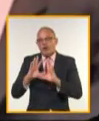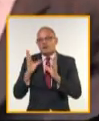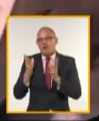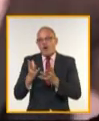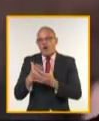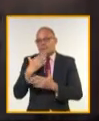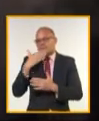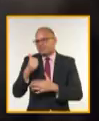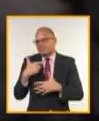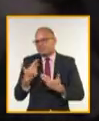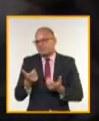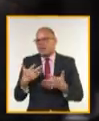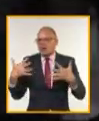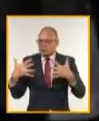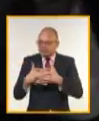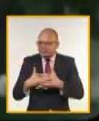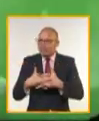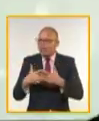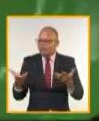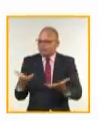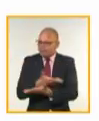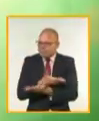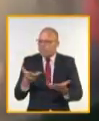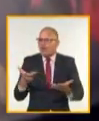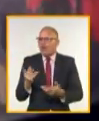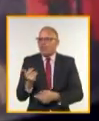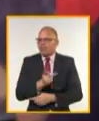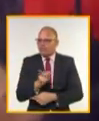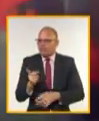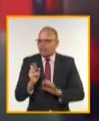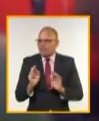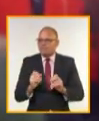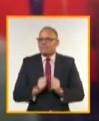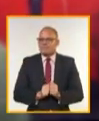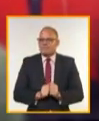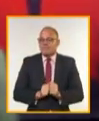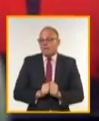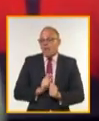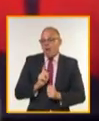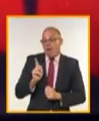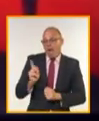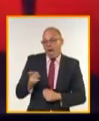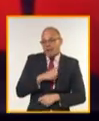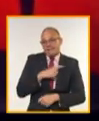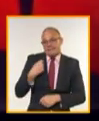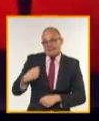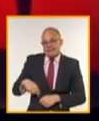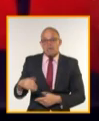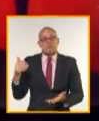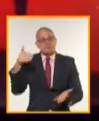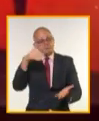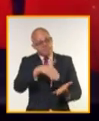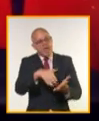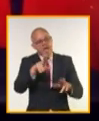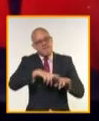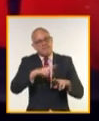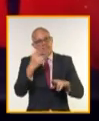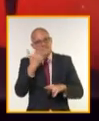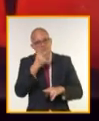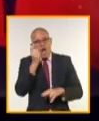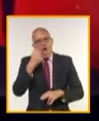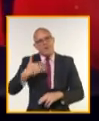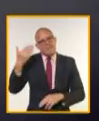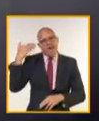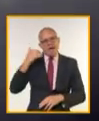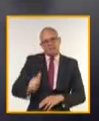del sostenido intercambio político entre ambas direcciones. Por la parte asiática, también llegó a La Habana en visita de Estado el entonces mandatario